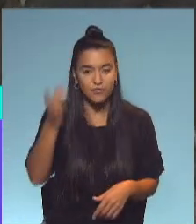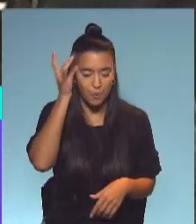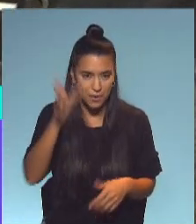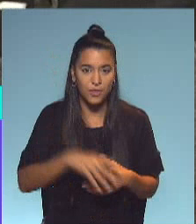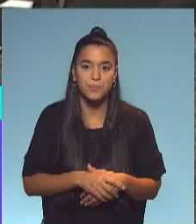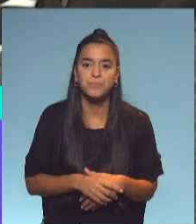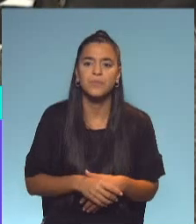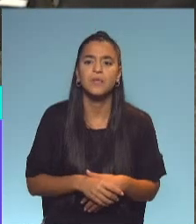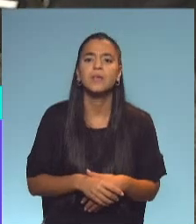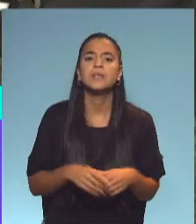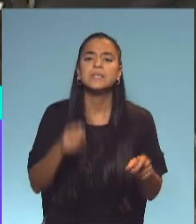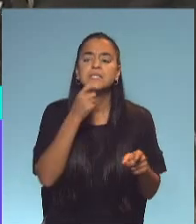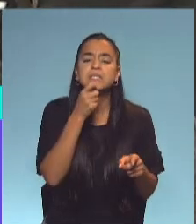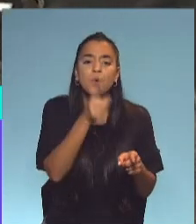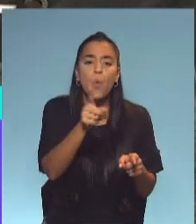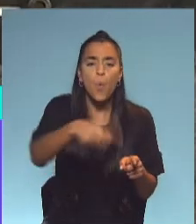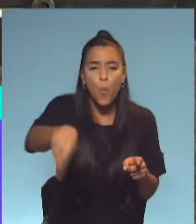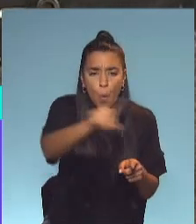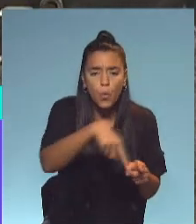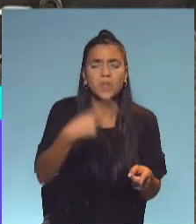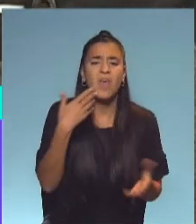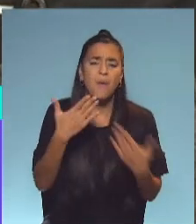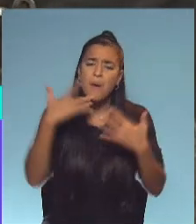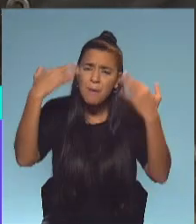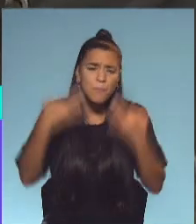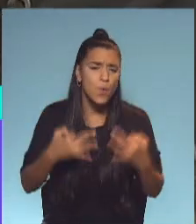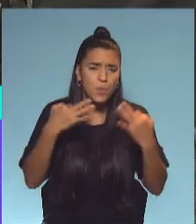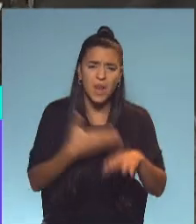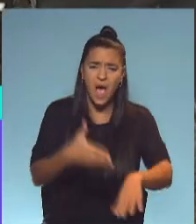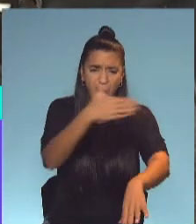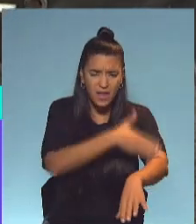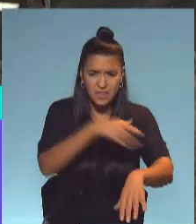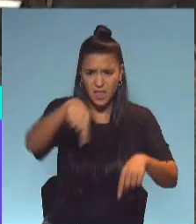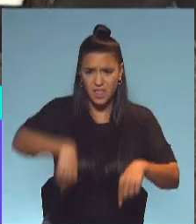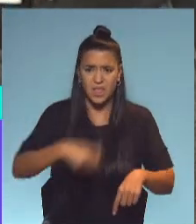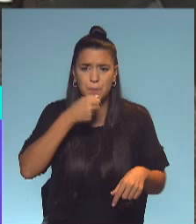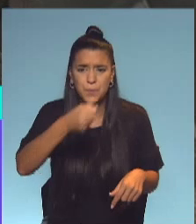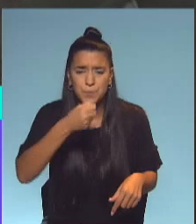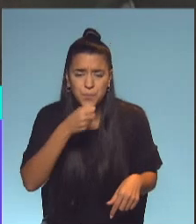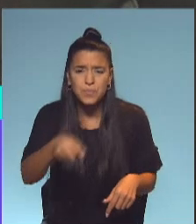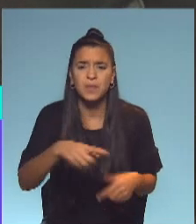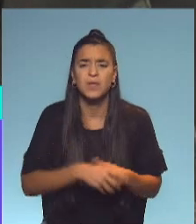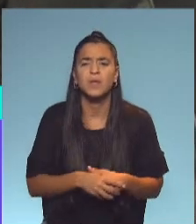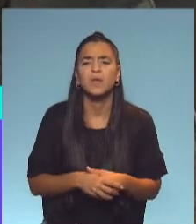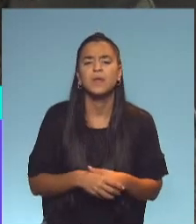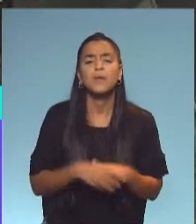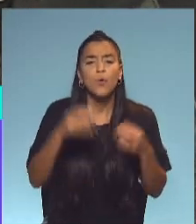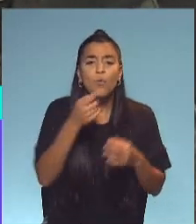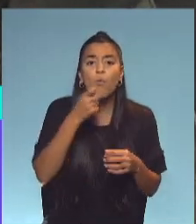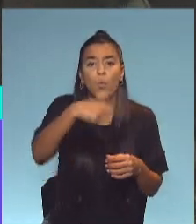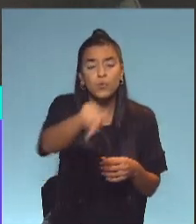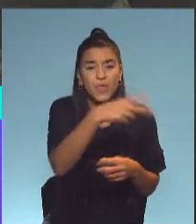perdón. Si ustedes estaban hablando muy bien antes de pasar acá al parque, si